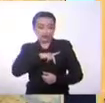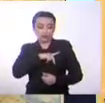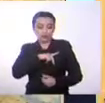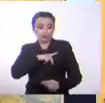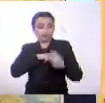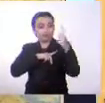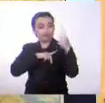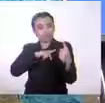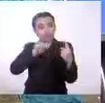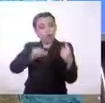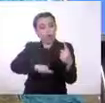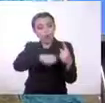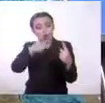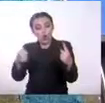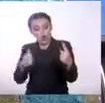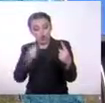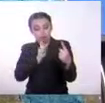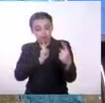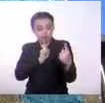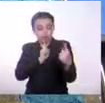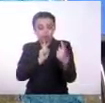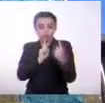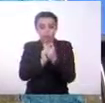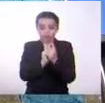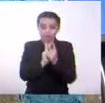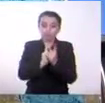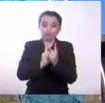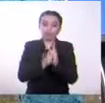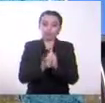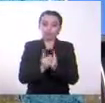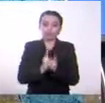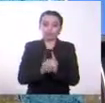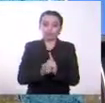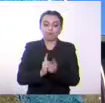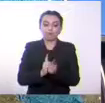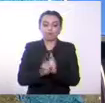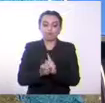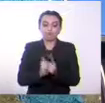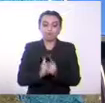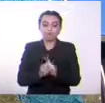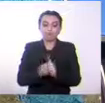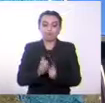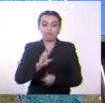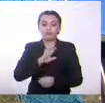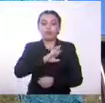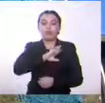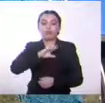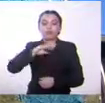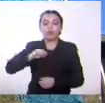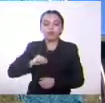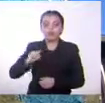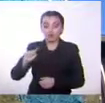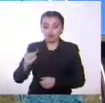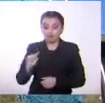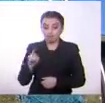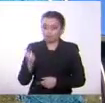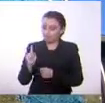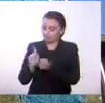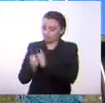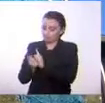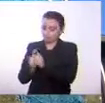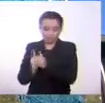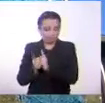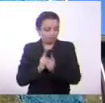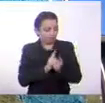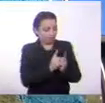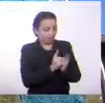relaciones? Fíjate que las relaciones las podemos establecer, bueno, en la familia primero, ¿verdad? En la familia. En la familia. ¿Dónde